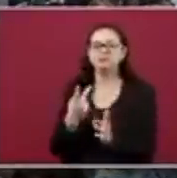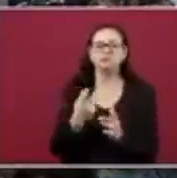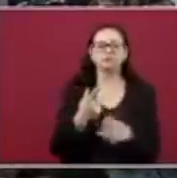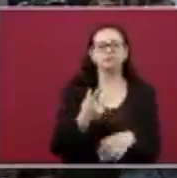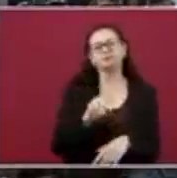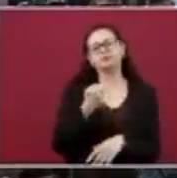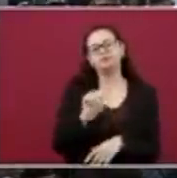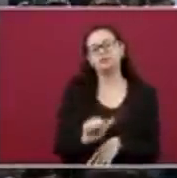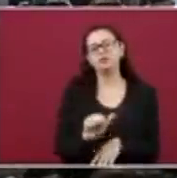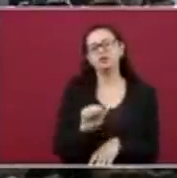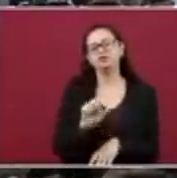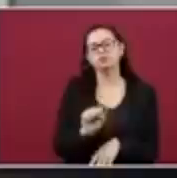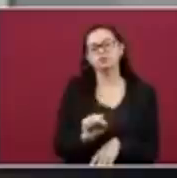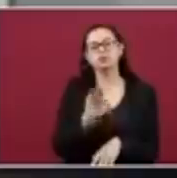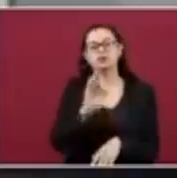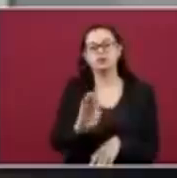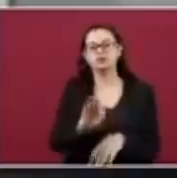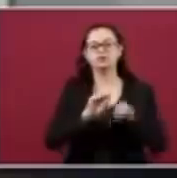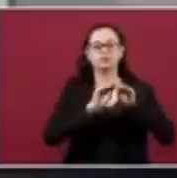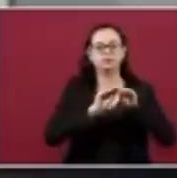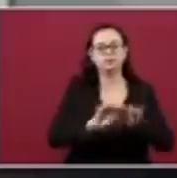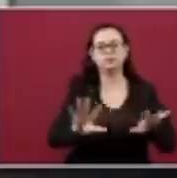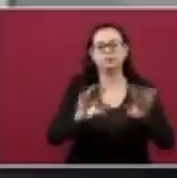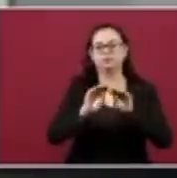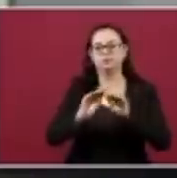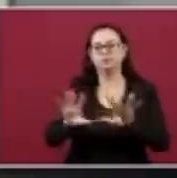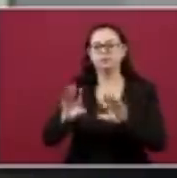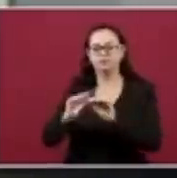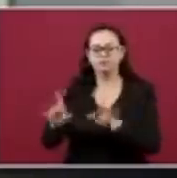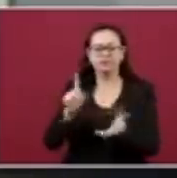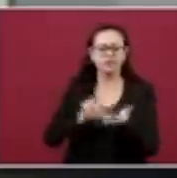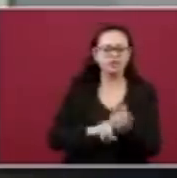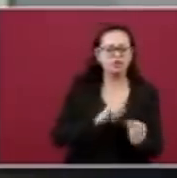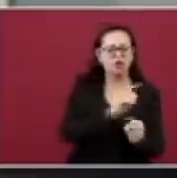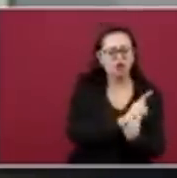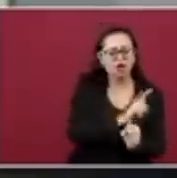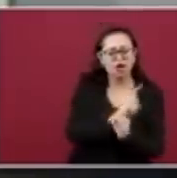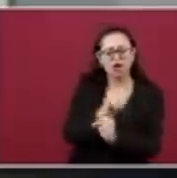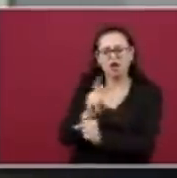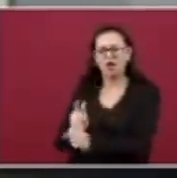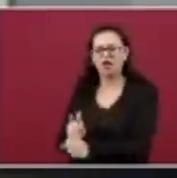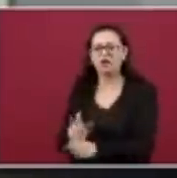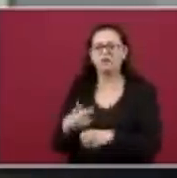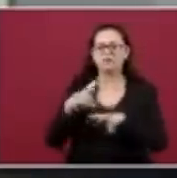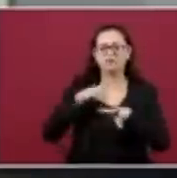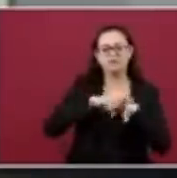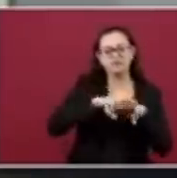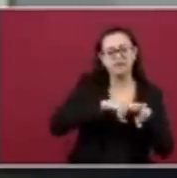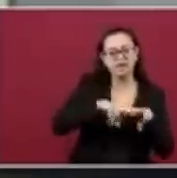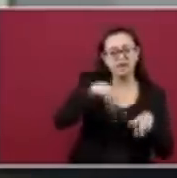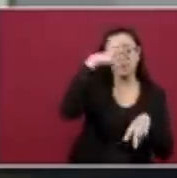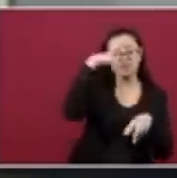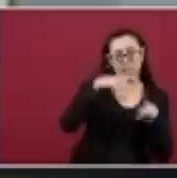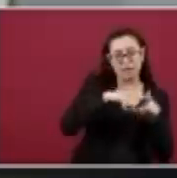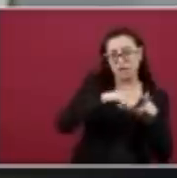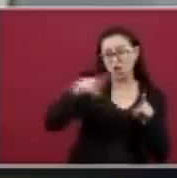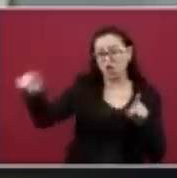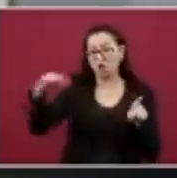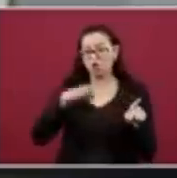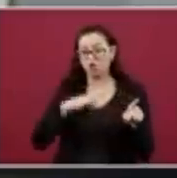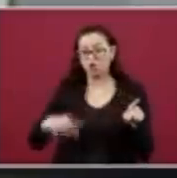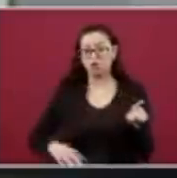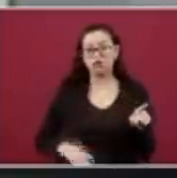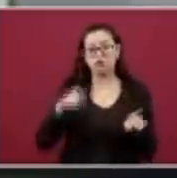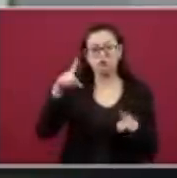Auditoría Superior de la Federación que se dieron a conocer. Entre ellos se detecta que en el Tren México-Toluca hubo un disparo